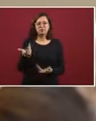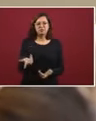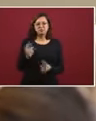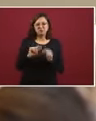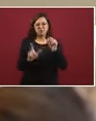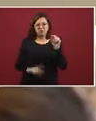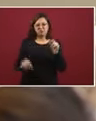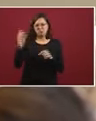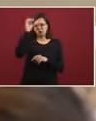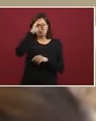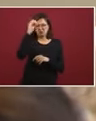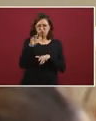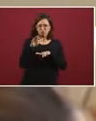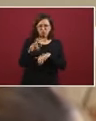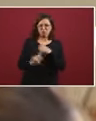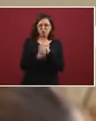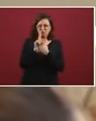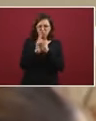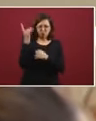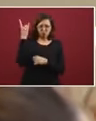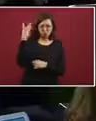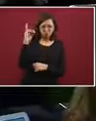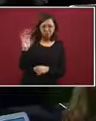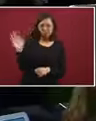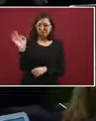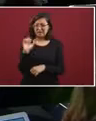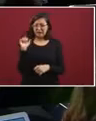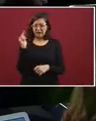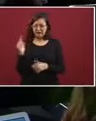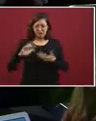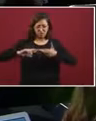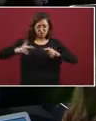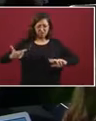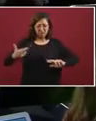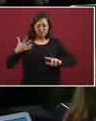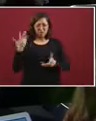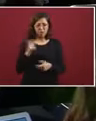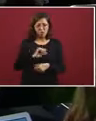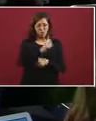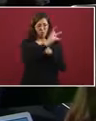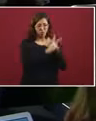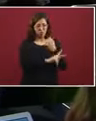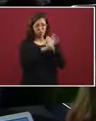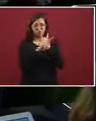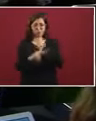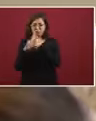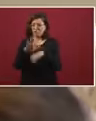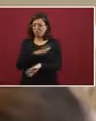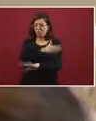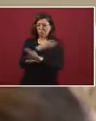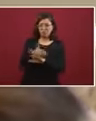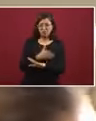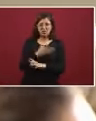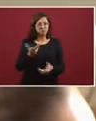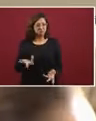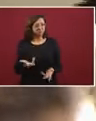mexicana respecto al problema de Bolivia no afecta las relaciones con naciones que están en contra.